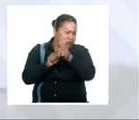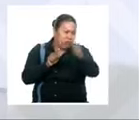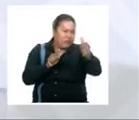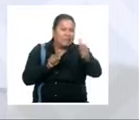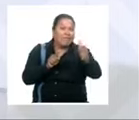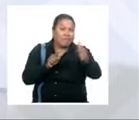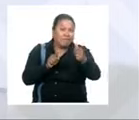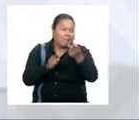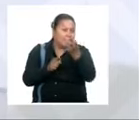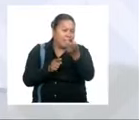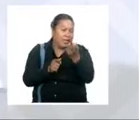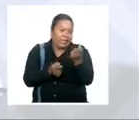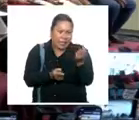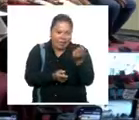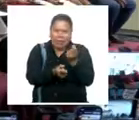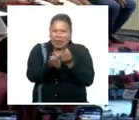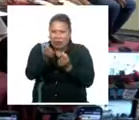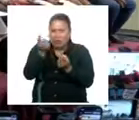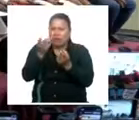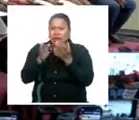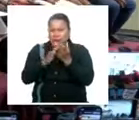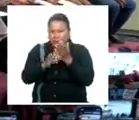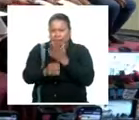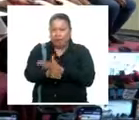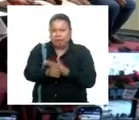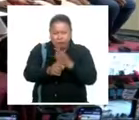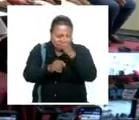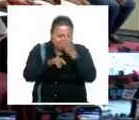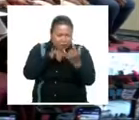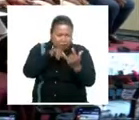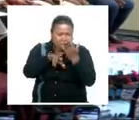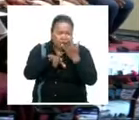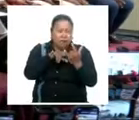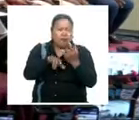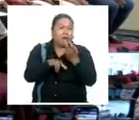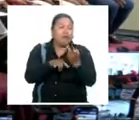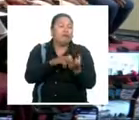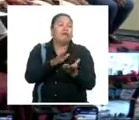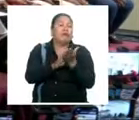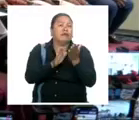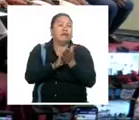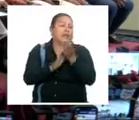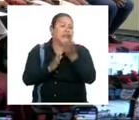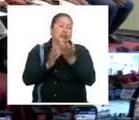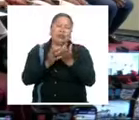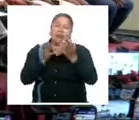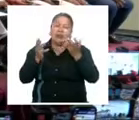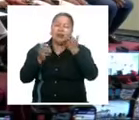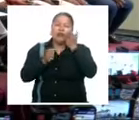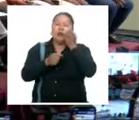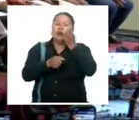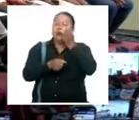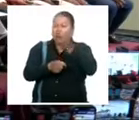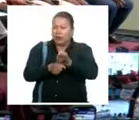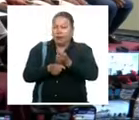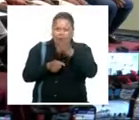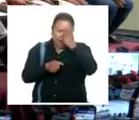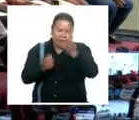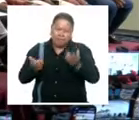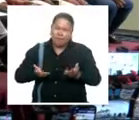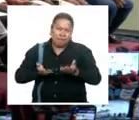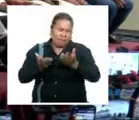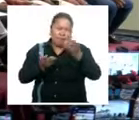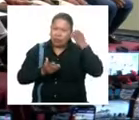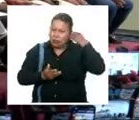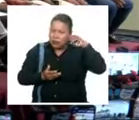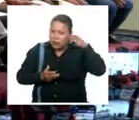algunas de las obras de infraestructura que representan una gran oportunidad para Oaxaca